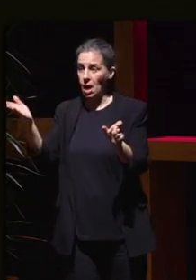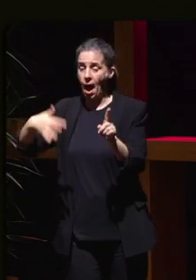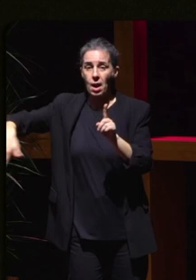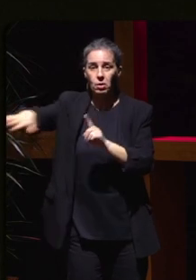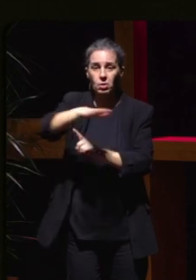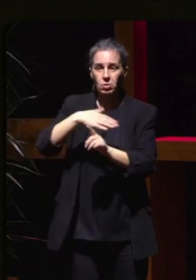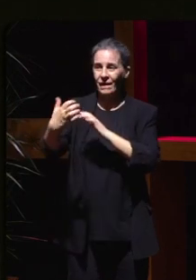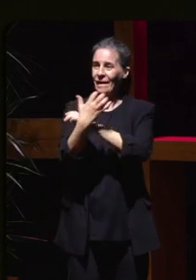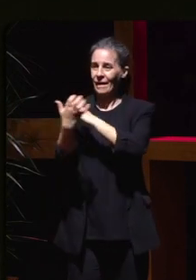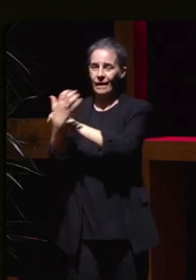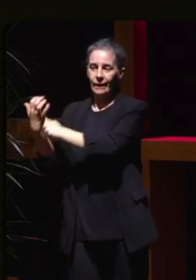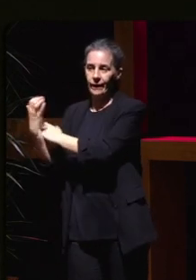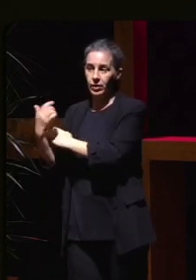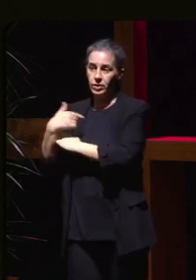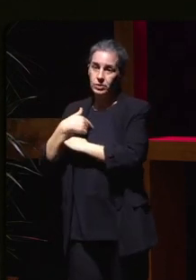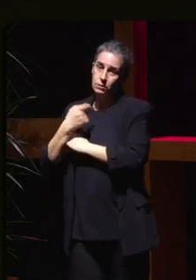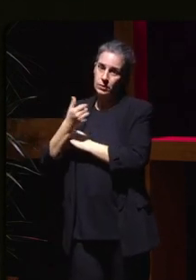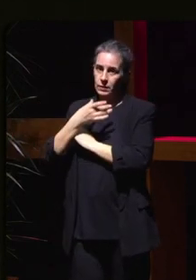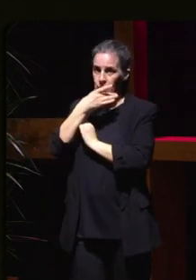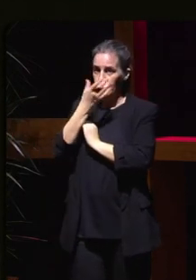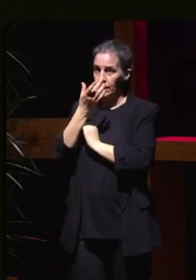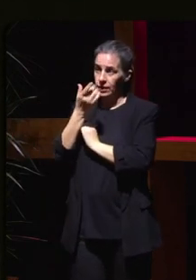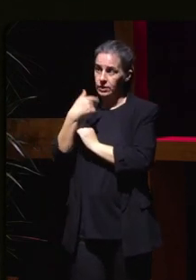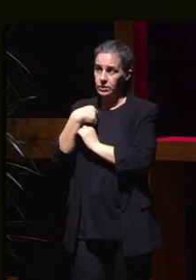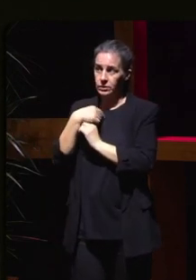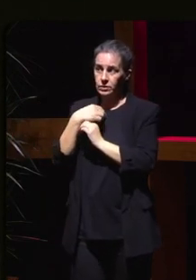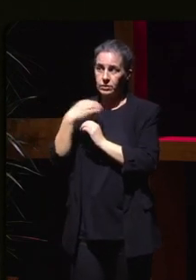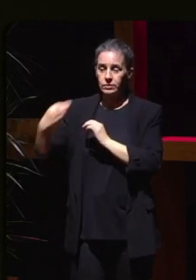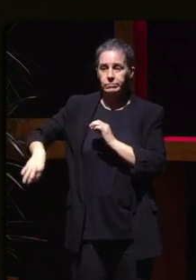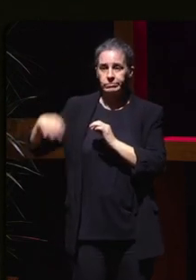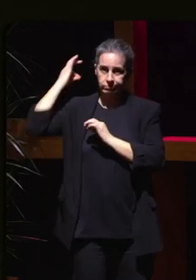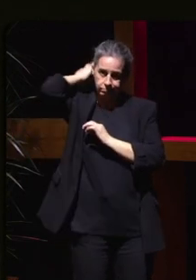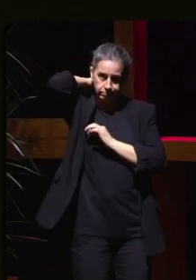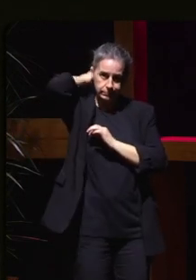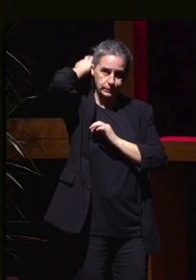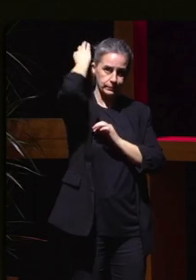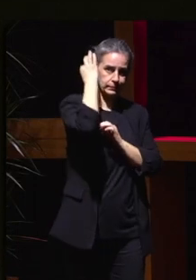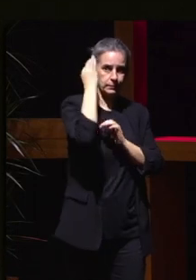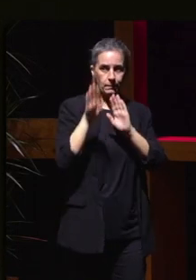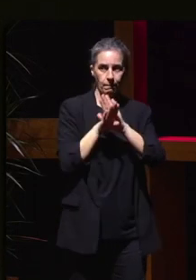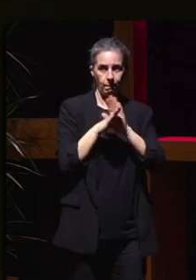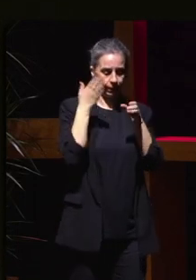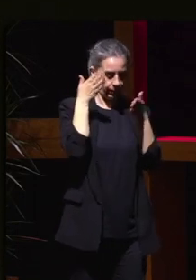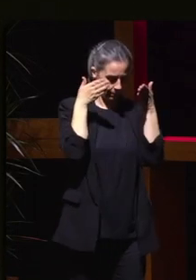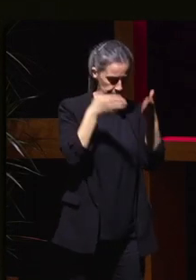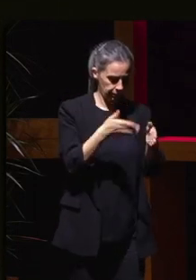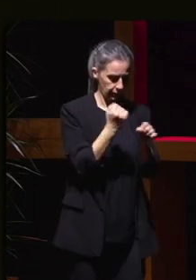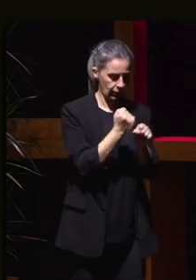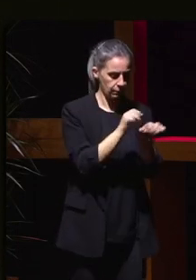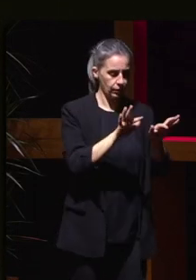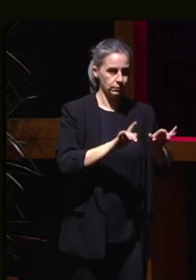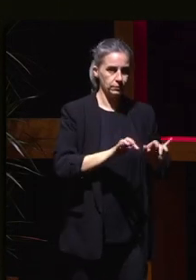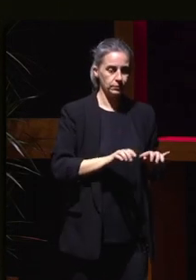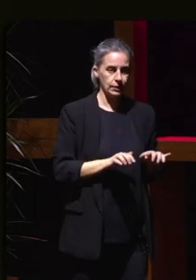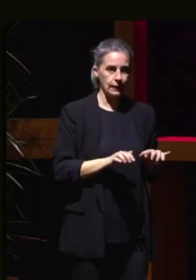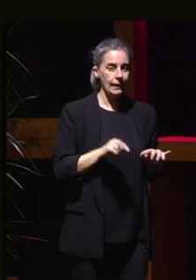pues pasé un poco de apuro Vais a cremallera y seguir mirando para un teclado haciendo como si nada alitiven por